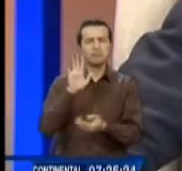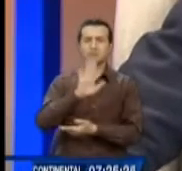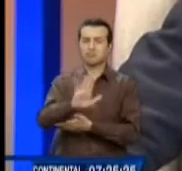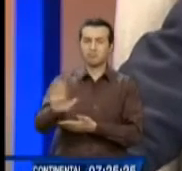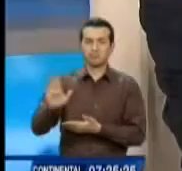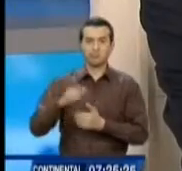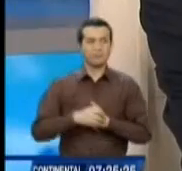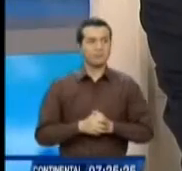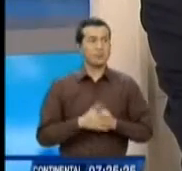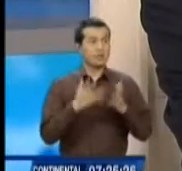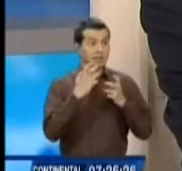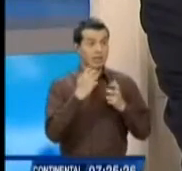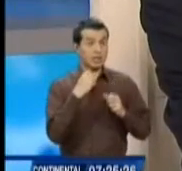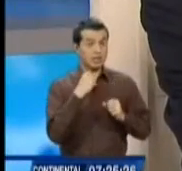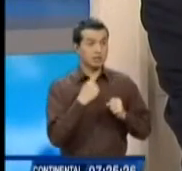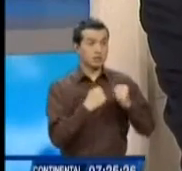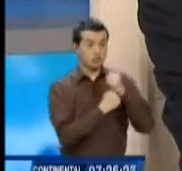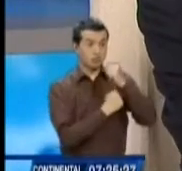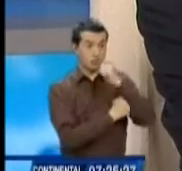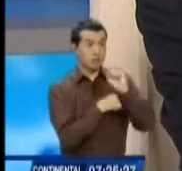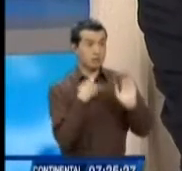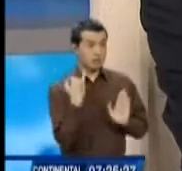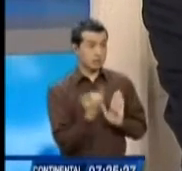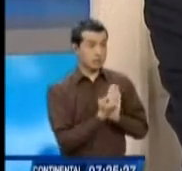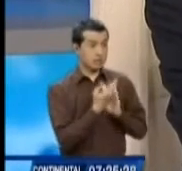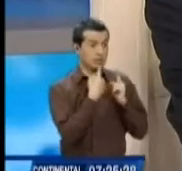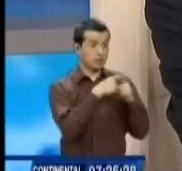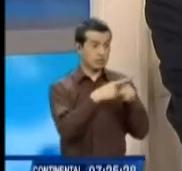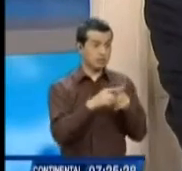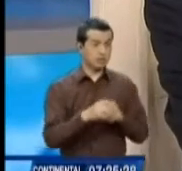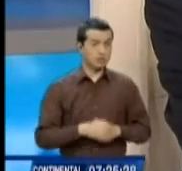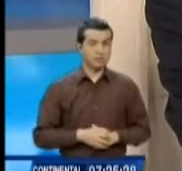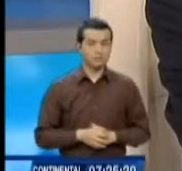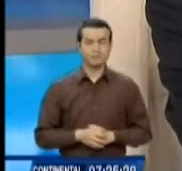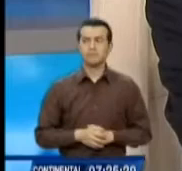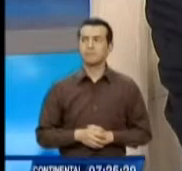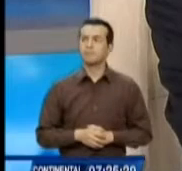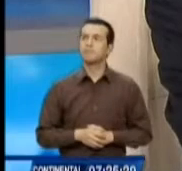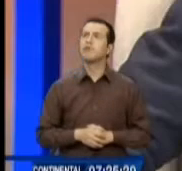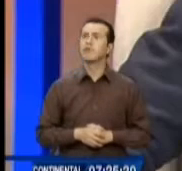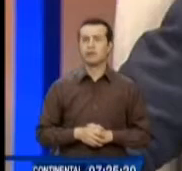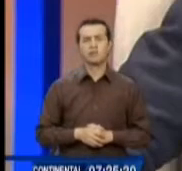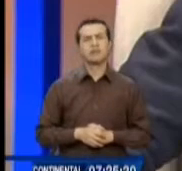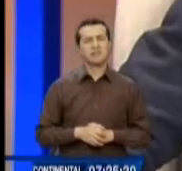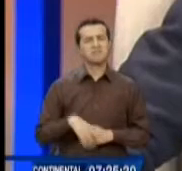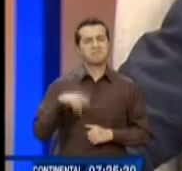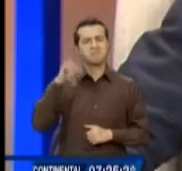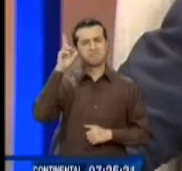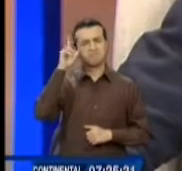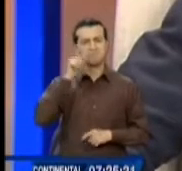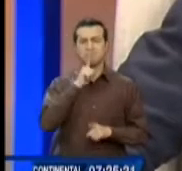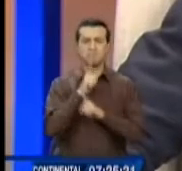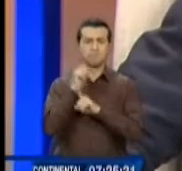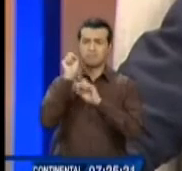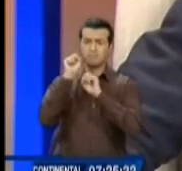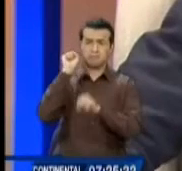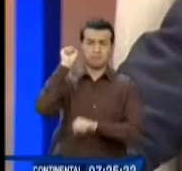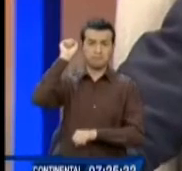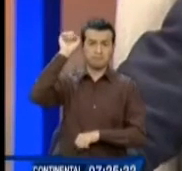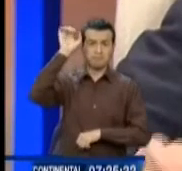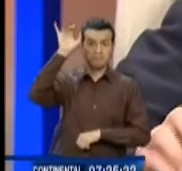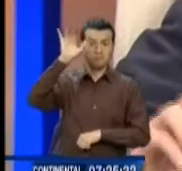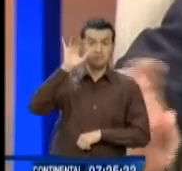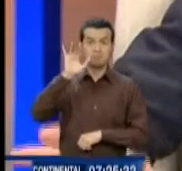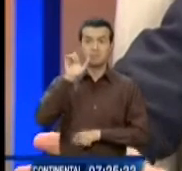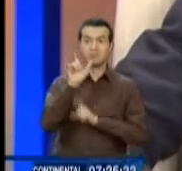¿Quieres fortalecer identidad ecuatoriana en la diversidad? Sí, yo creo que esta película creo que realmente va